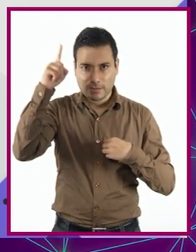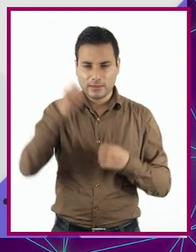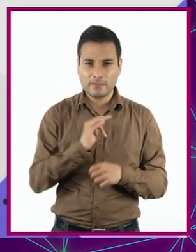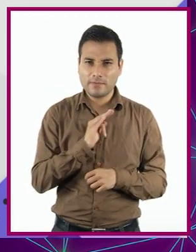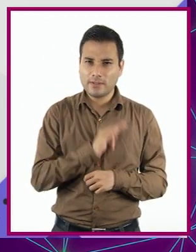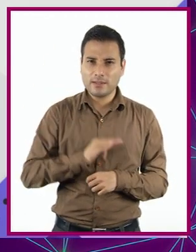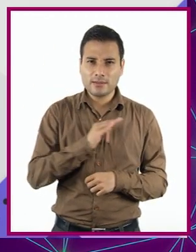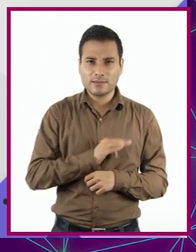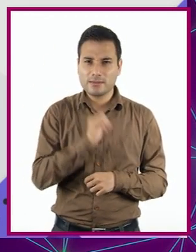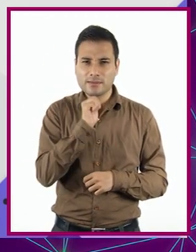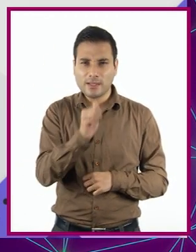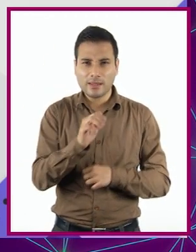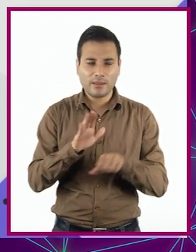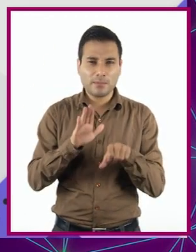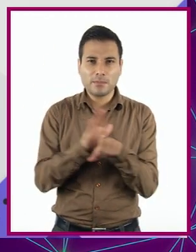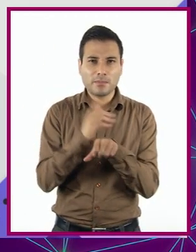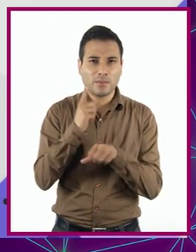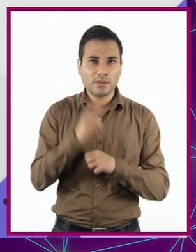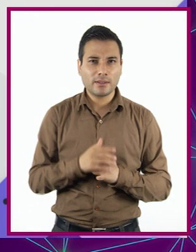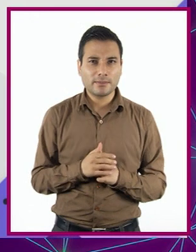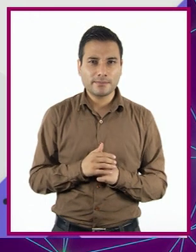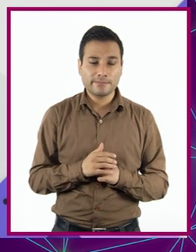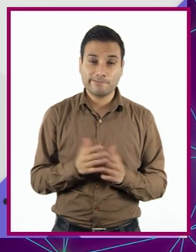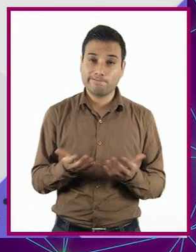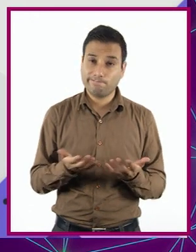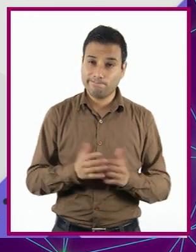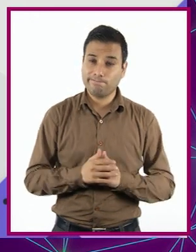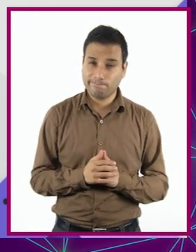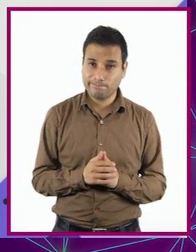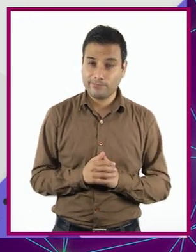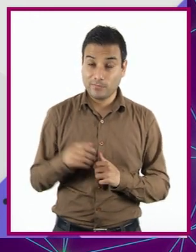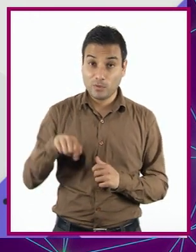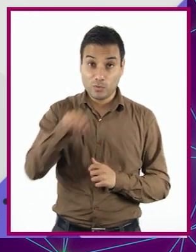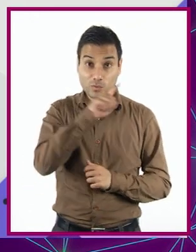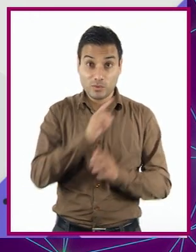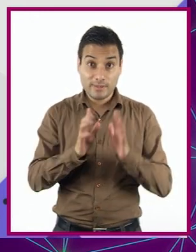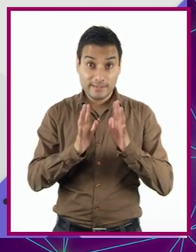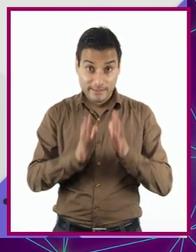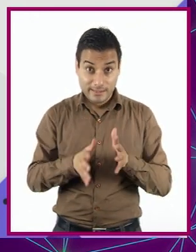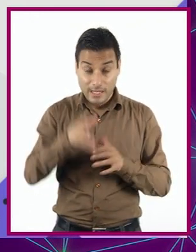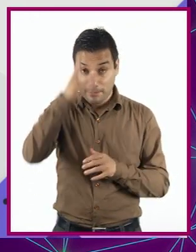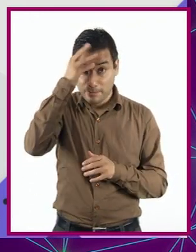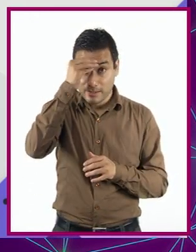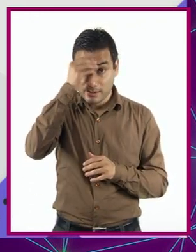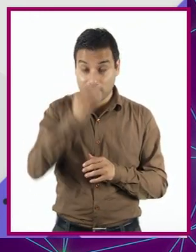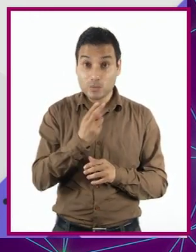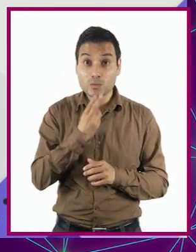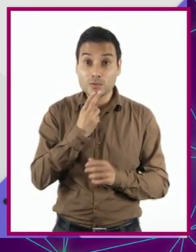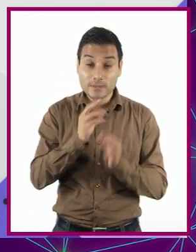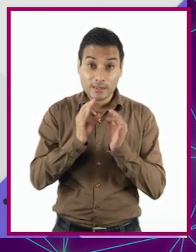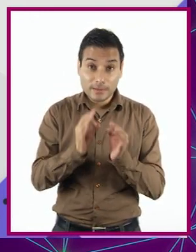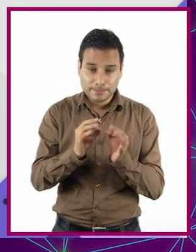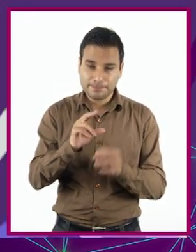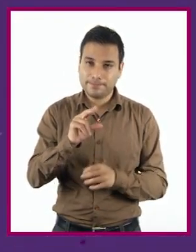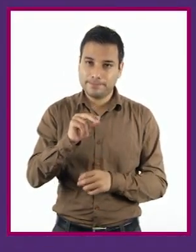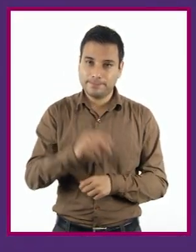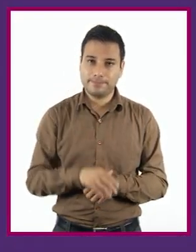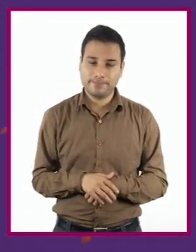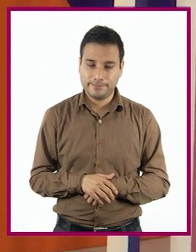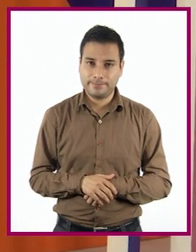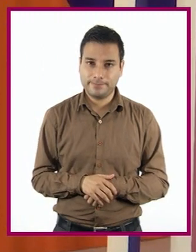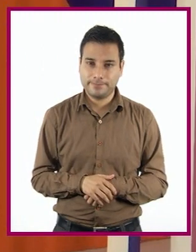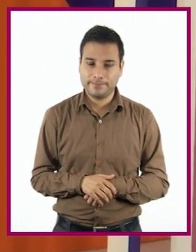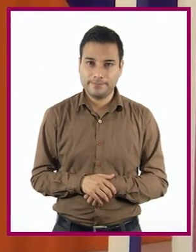felicidad? La respuesta es esta. Simplemente porque no hemos aprendido a usarla con acierto. Albert Einstein.